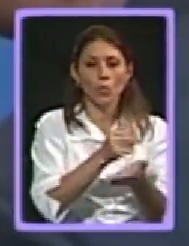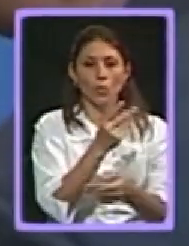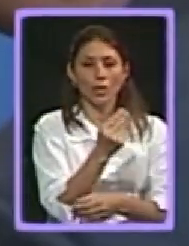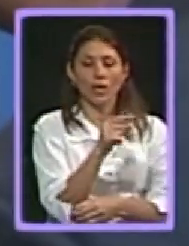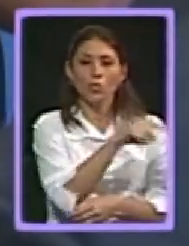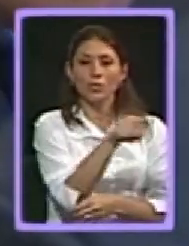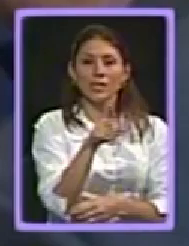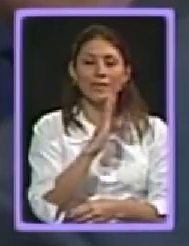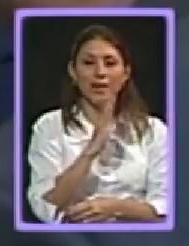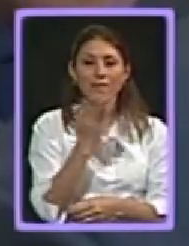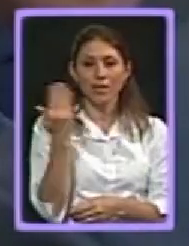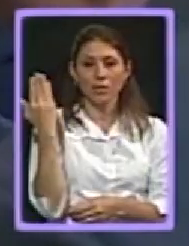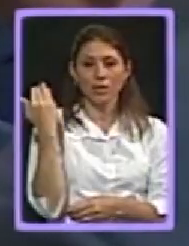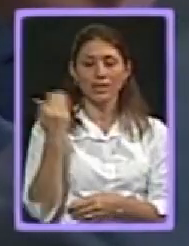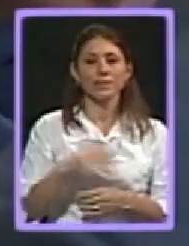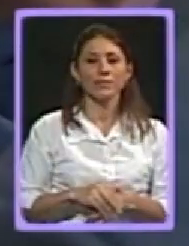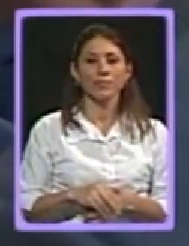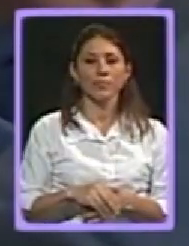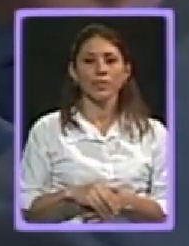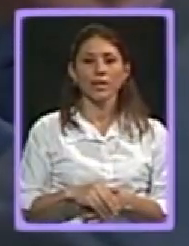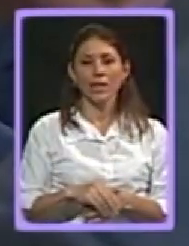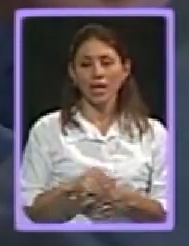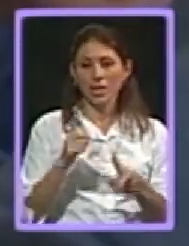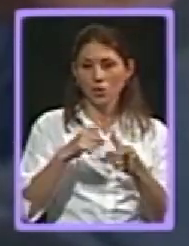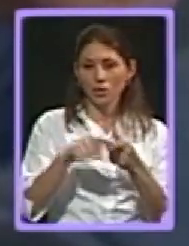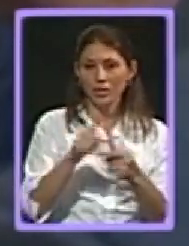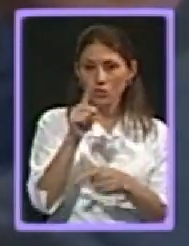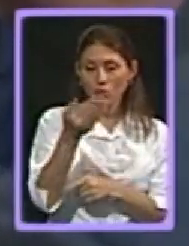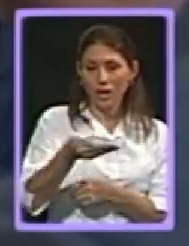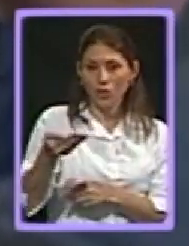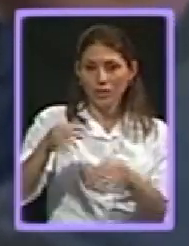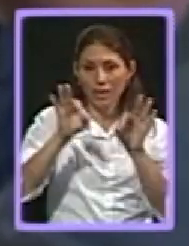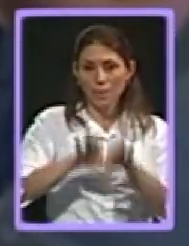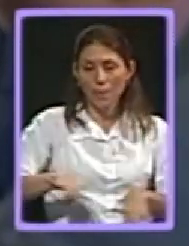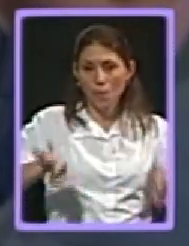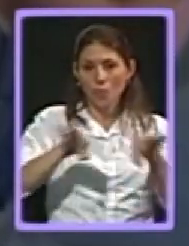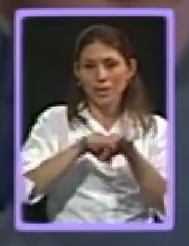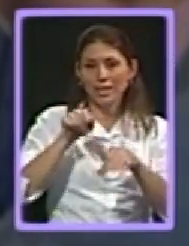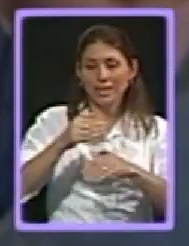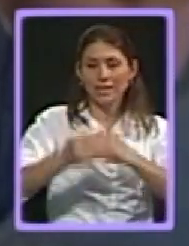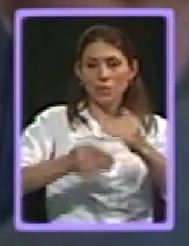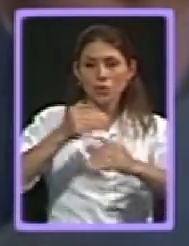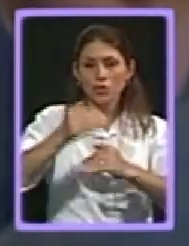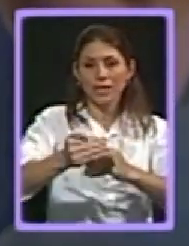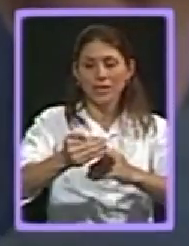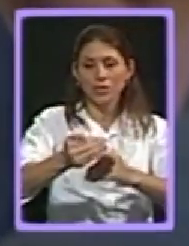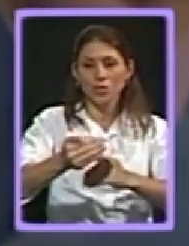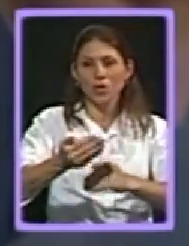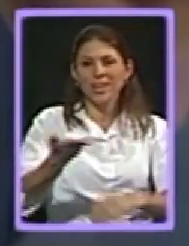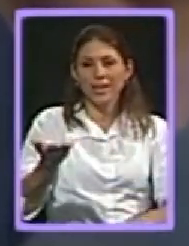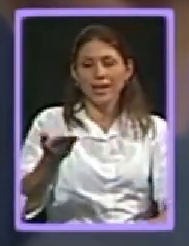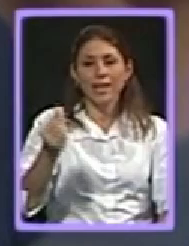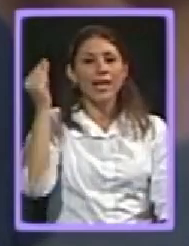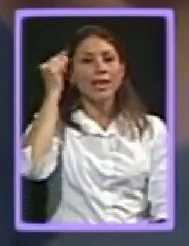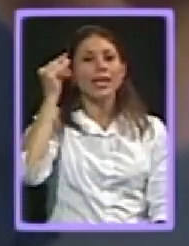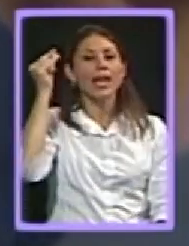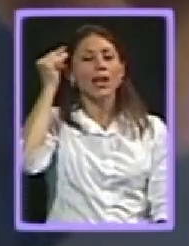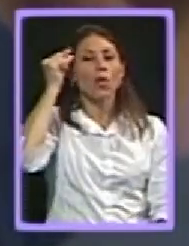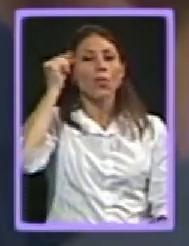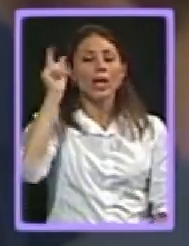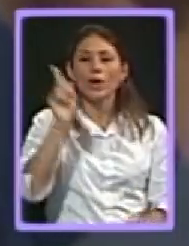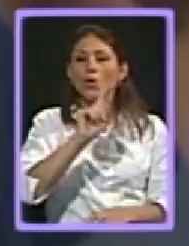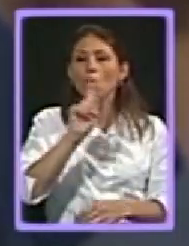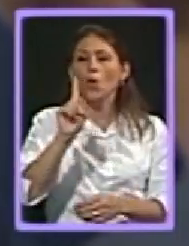momento. Entonces, una de las cosas importantes en este proceso es que el gobierno no está teniendo que pagar